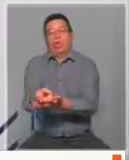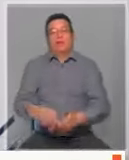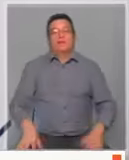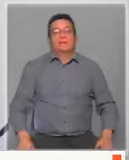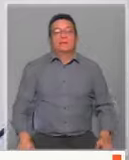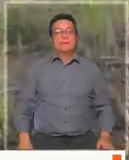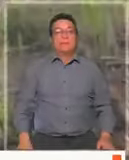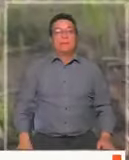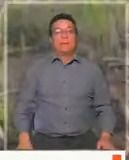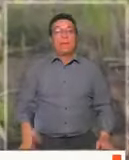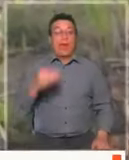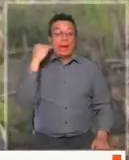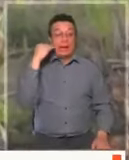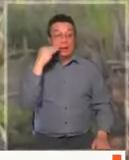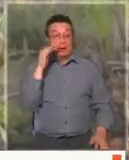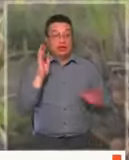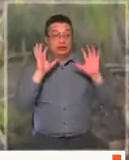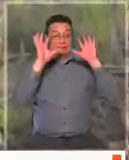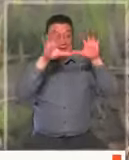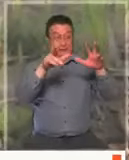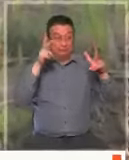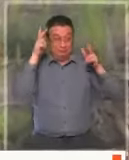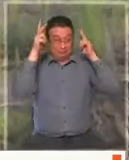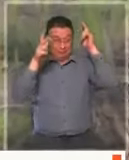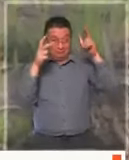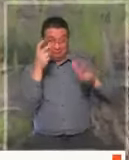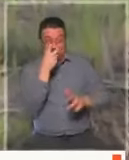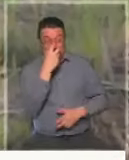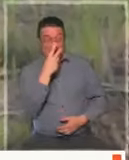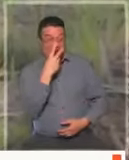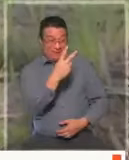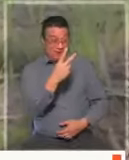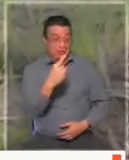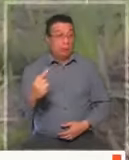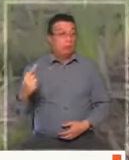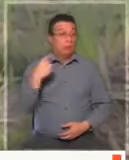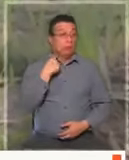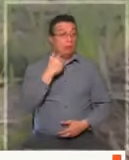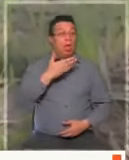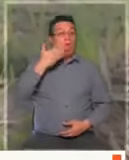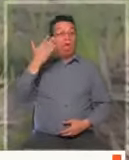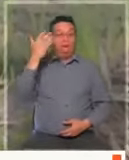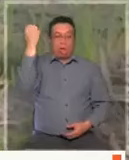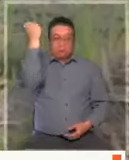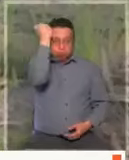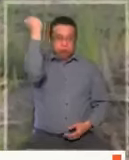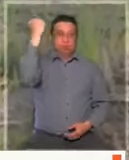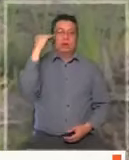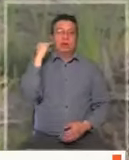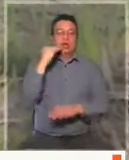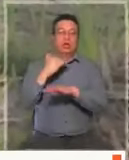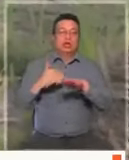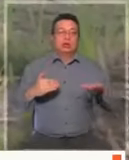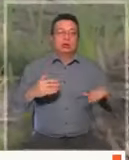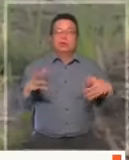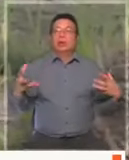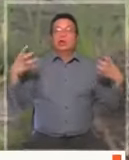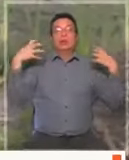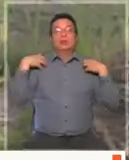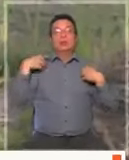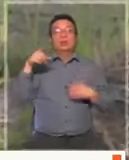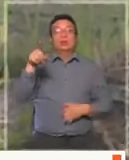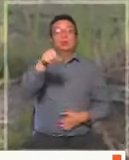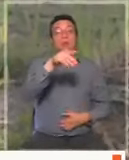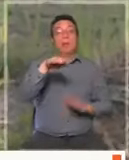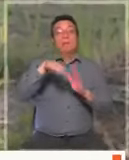Para la gente, los niños que van a un circo y ver ese tipo de accidente es traumático. Ahora las responsabilidades son de los